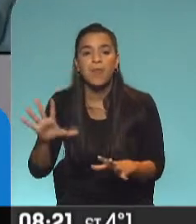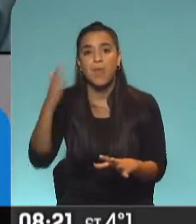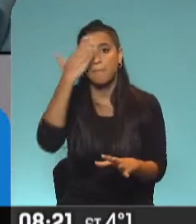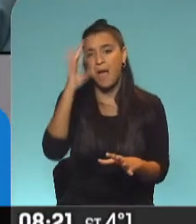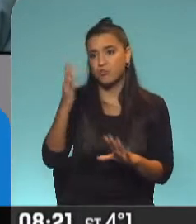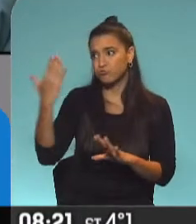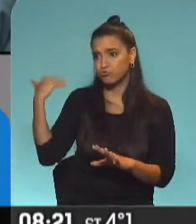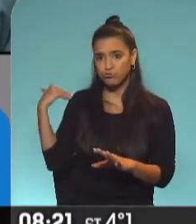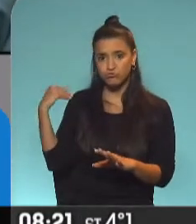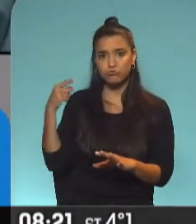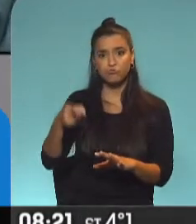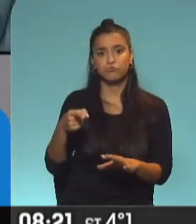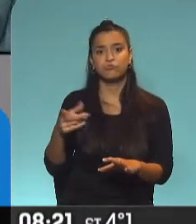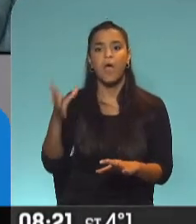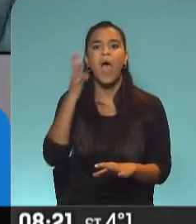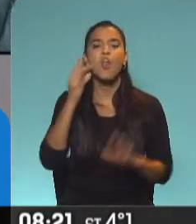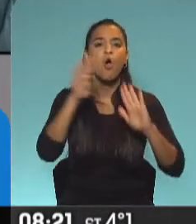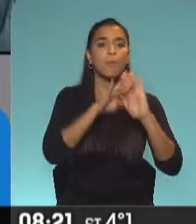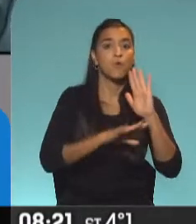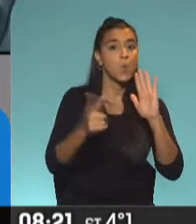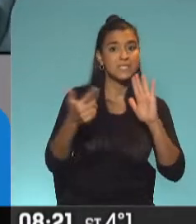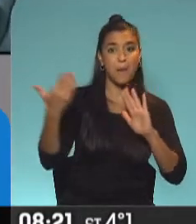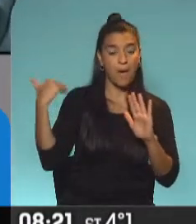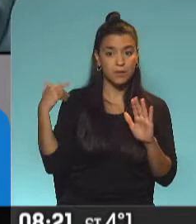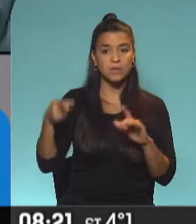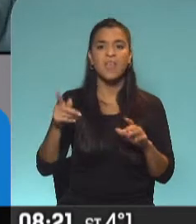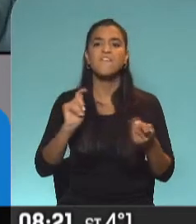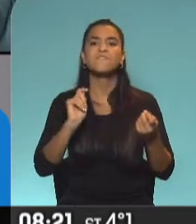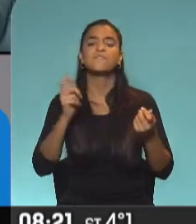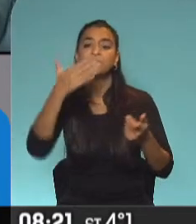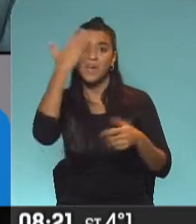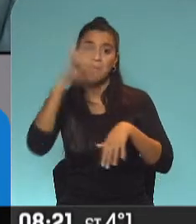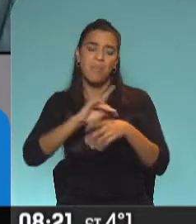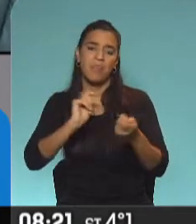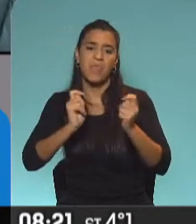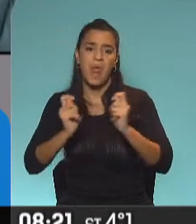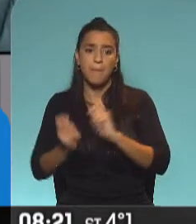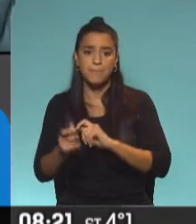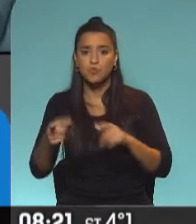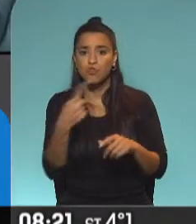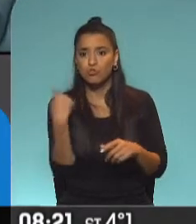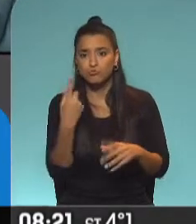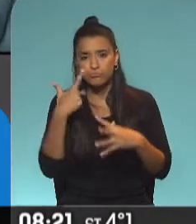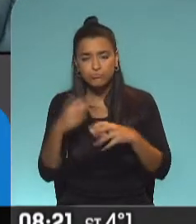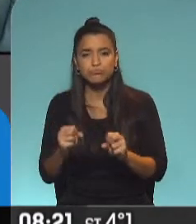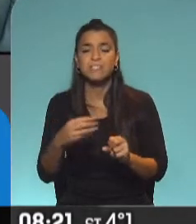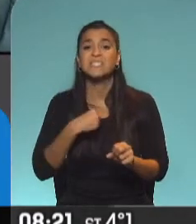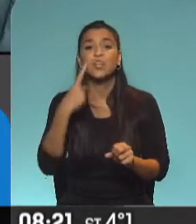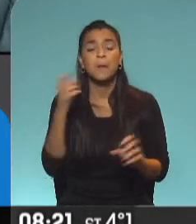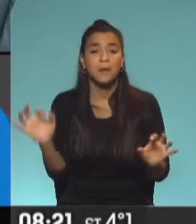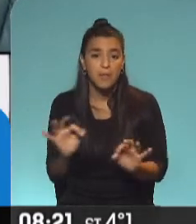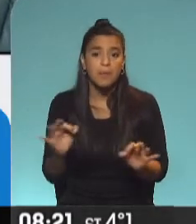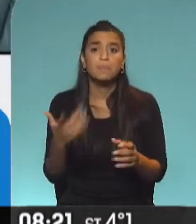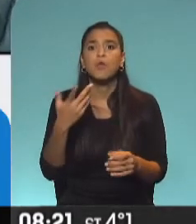marzo, que sabíamos que no era uno de los criterios. Esta enfermedad es muy dinámica y nosotros detectamos muchas personas asintomáticas y que